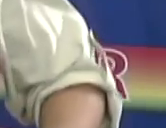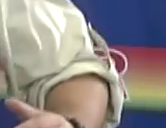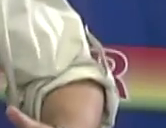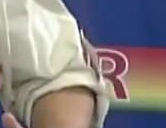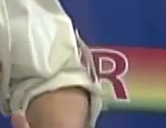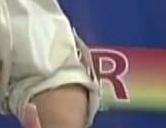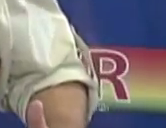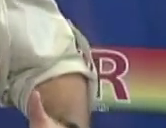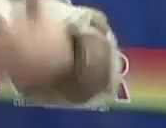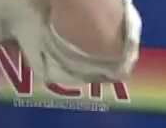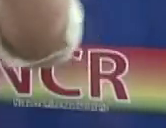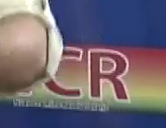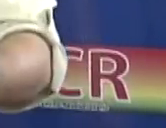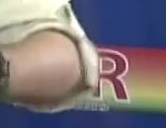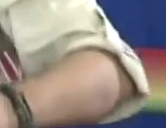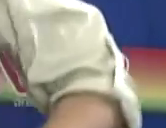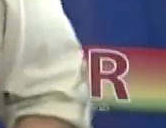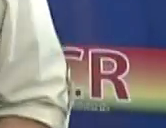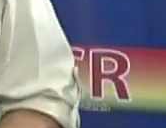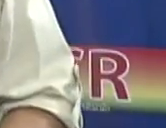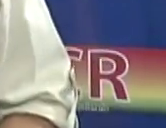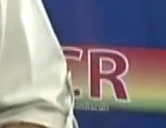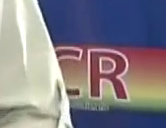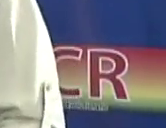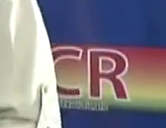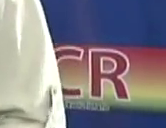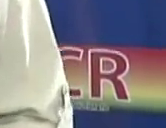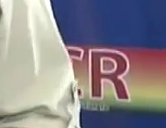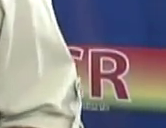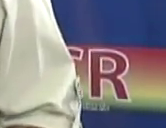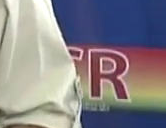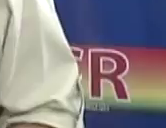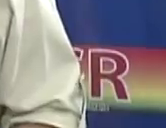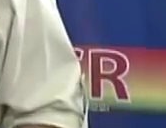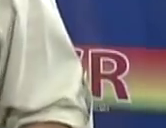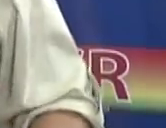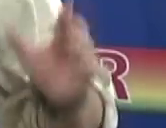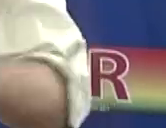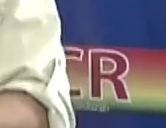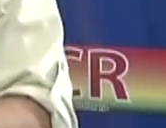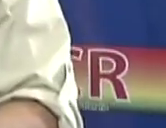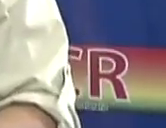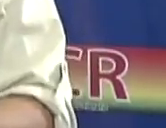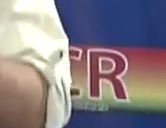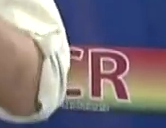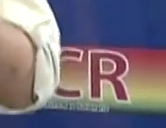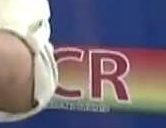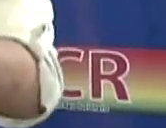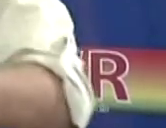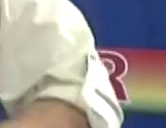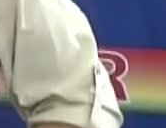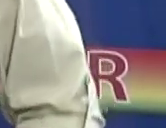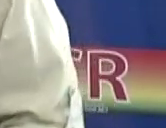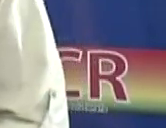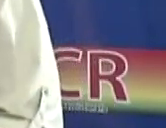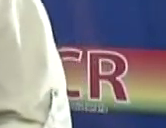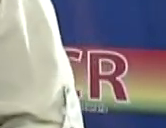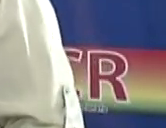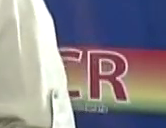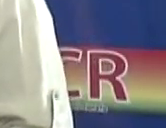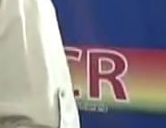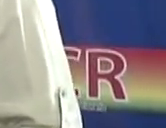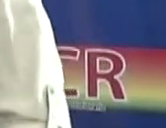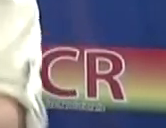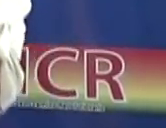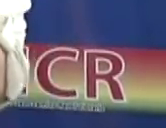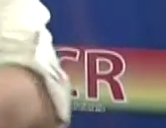Así es, muchísimas gracias, José Manuel. En efecto, a esta hora se va a pronunciar el jefe del comando de campaña Zamora 200, Jorge Rodríguez, quien tiene importante información que ofrecer al